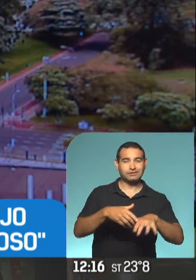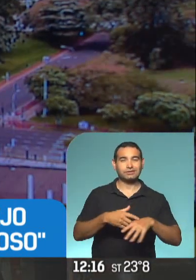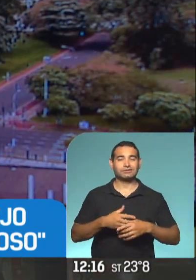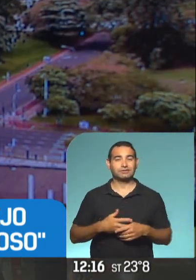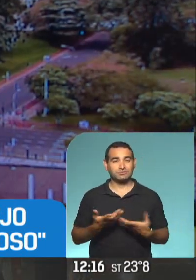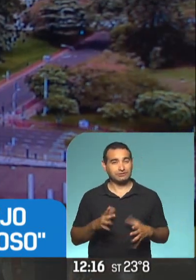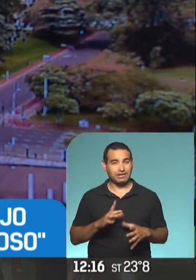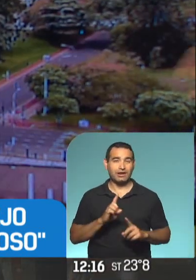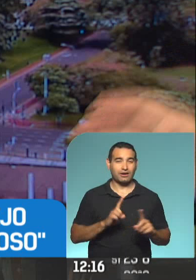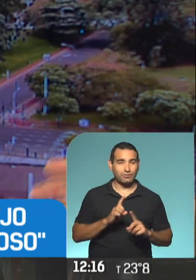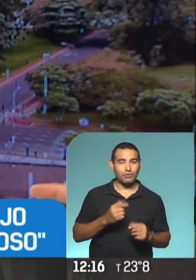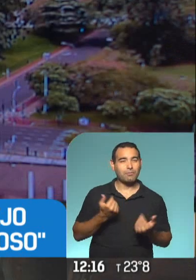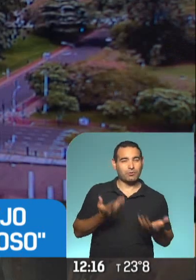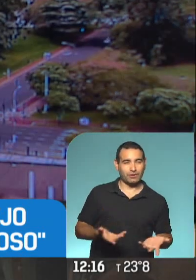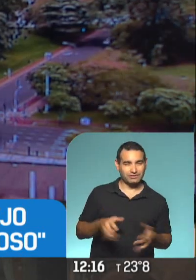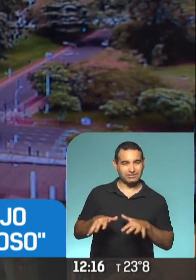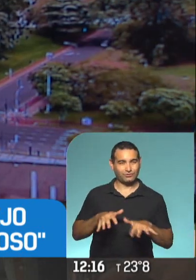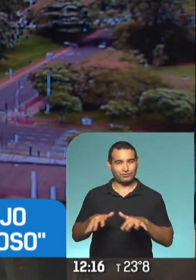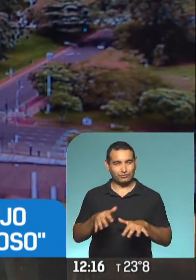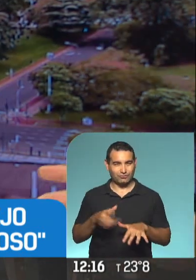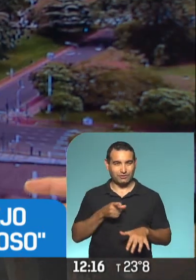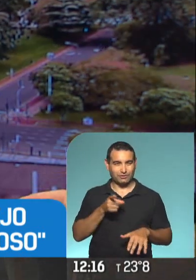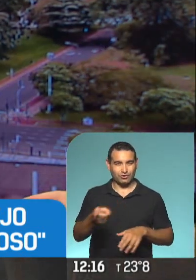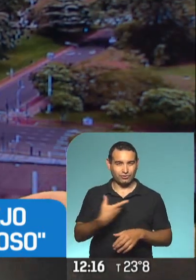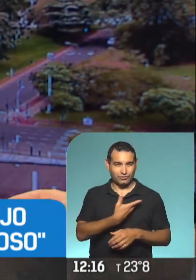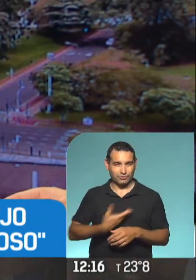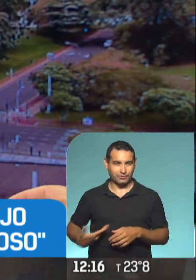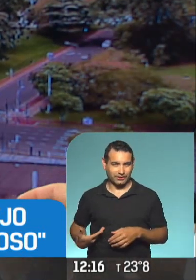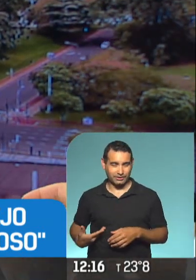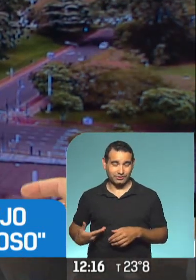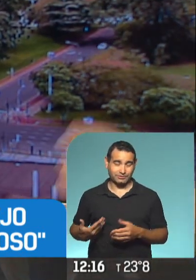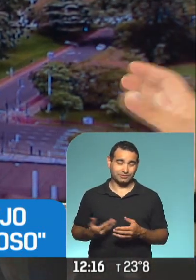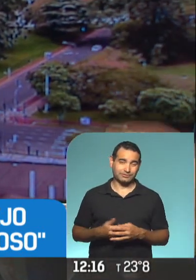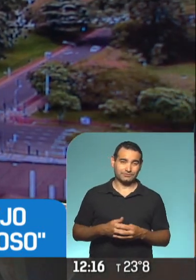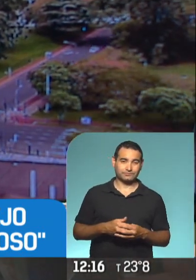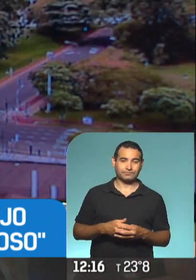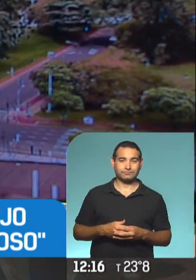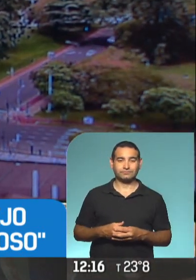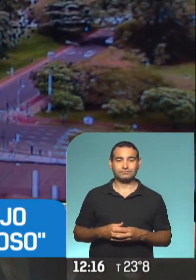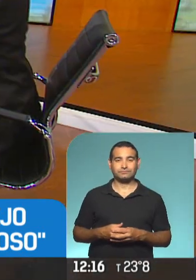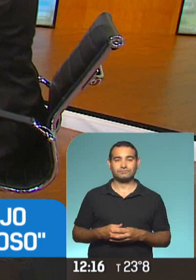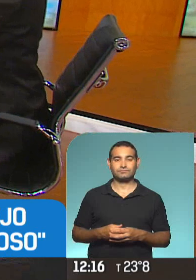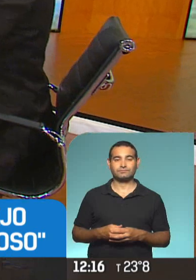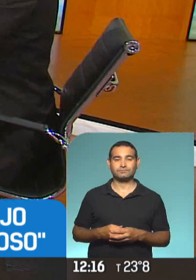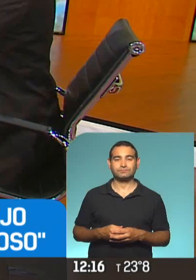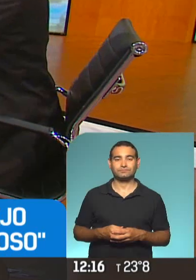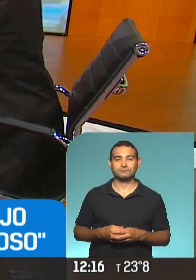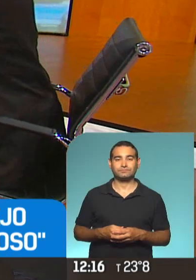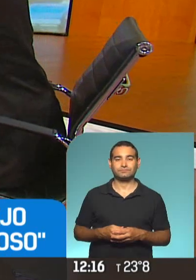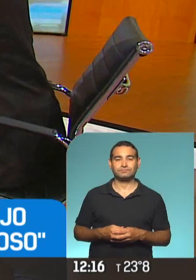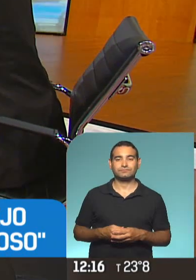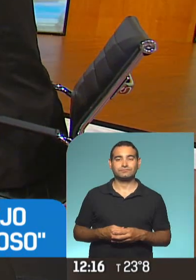la cancha, Embarrar ¿no? la Sobre cancha, algo que, sí. bueno, realmente fue cierto, que se empiece a abonar algunas teorías sobre las vacunas.